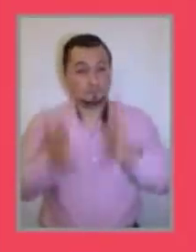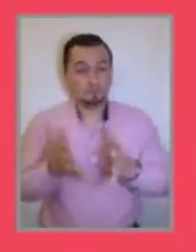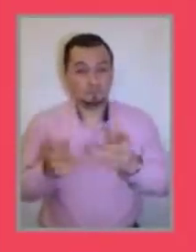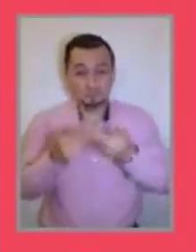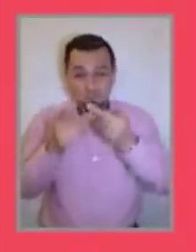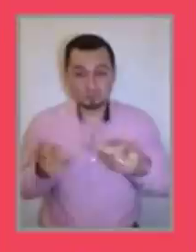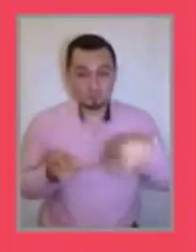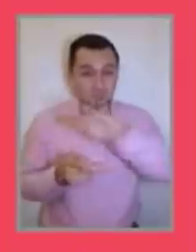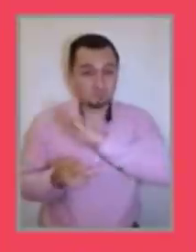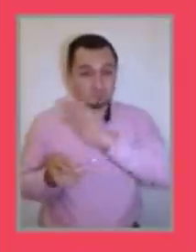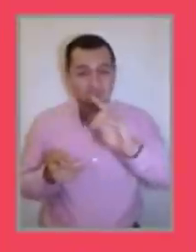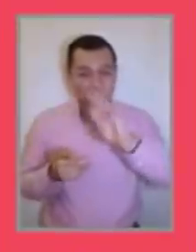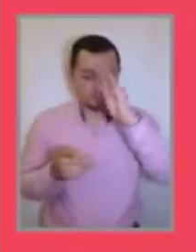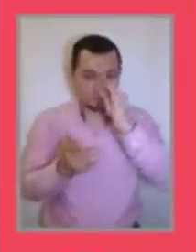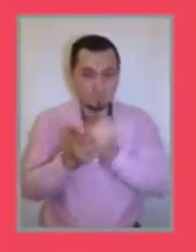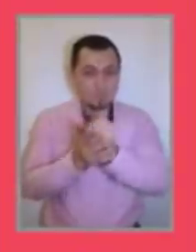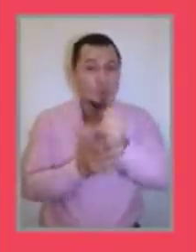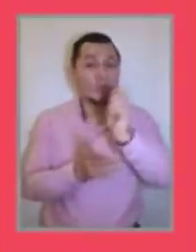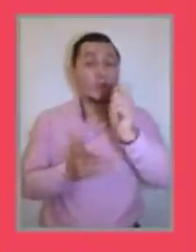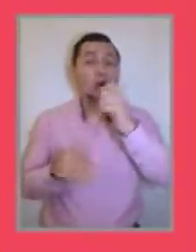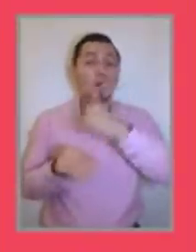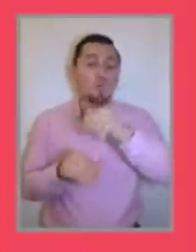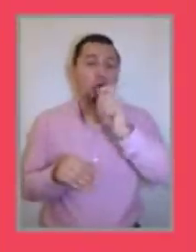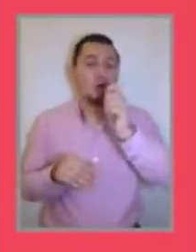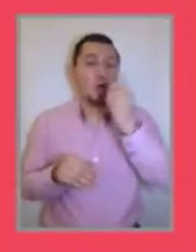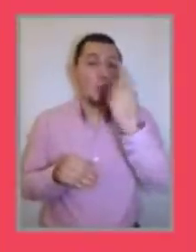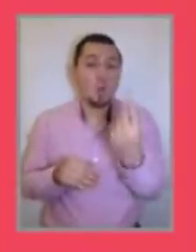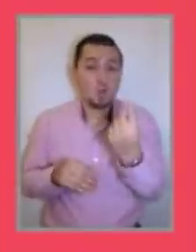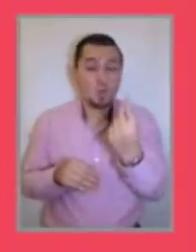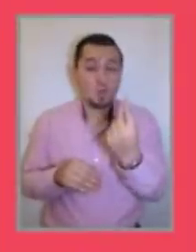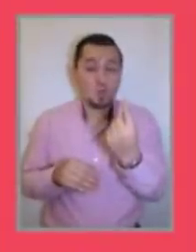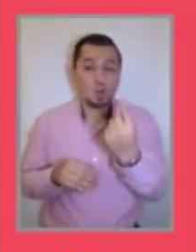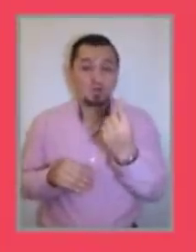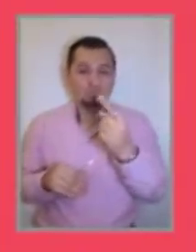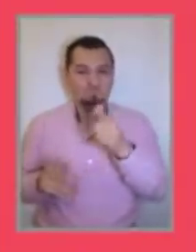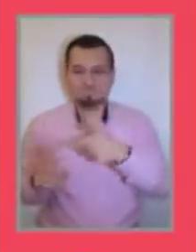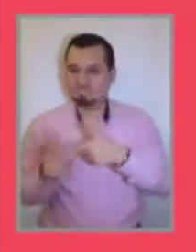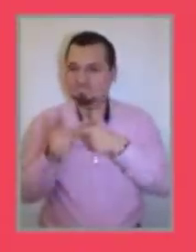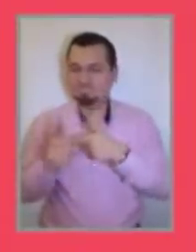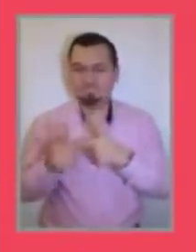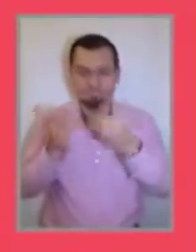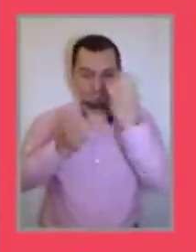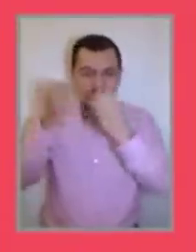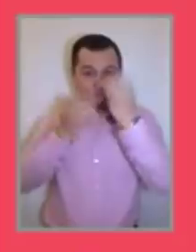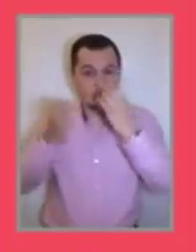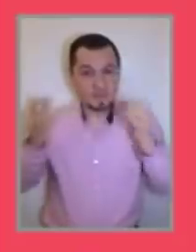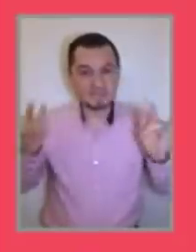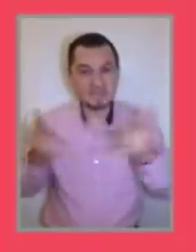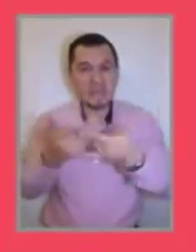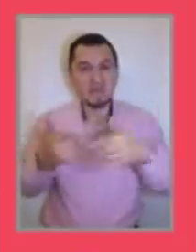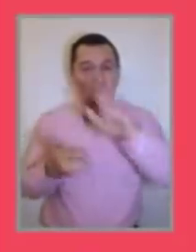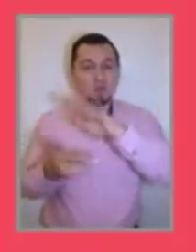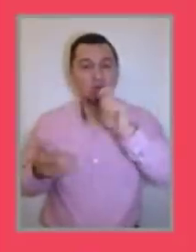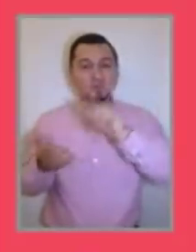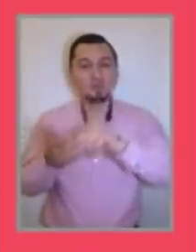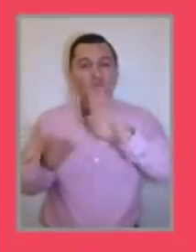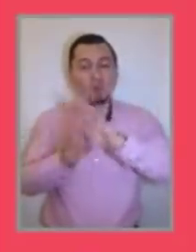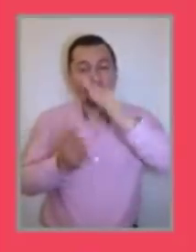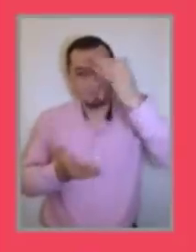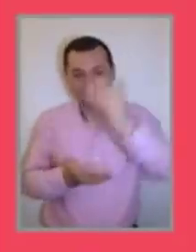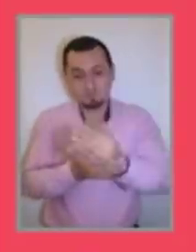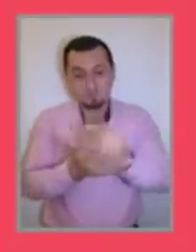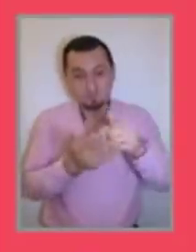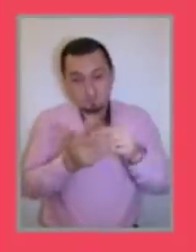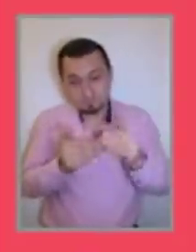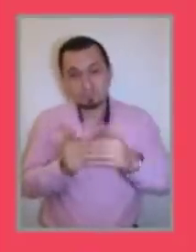en lo que hemos denominado la etapa 1, pero vamos a explicar en qué consiste ya con más detalle el cierre de esta etapa para entrar en las 3 etapas